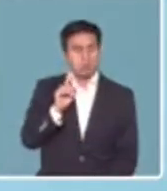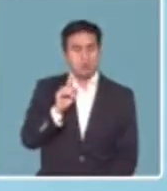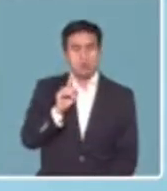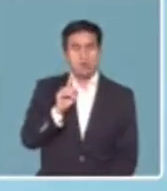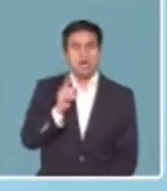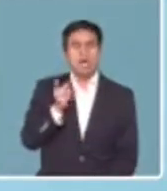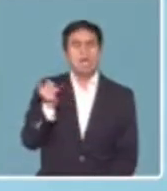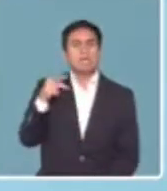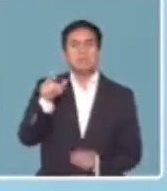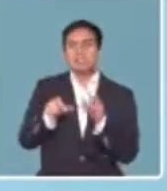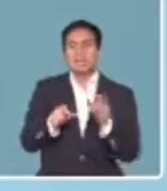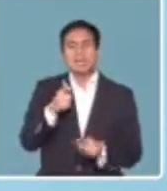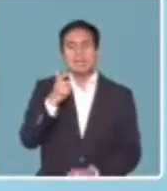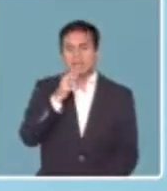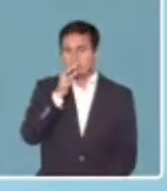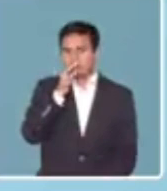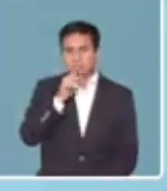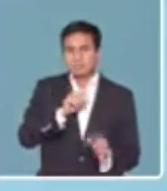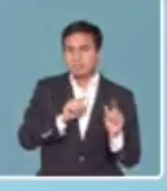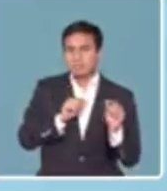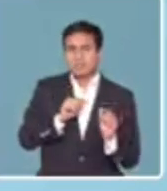No nos estamos riendo.